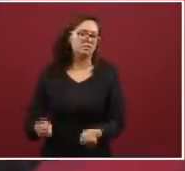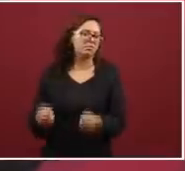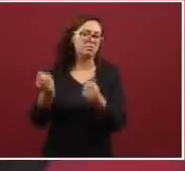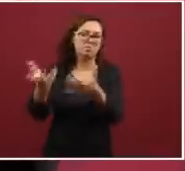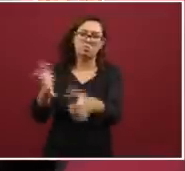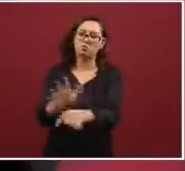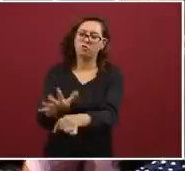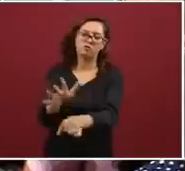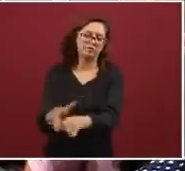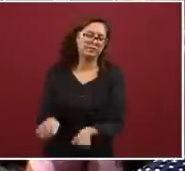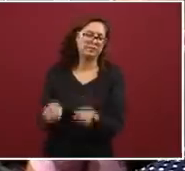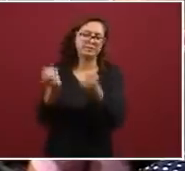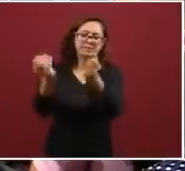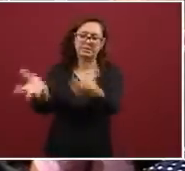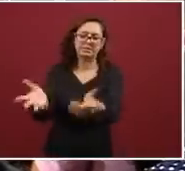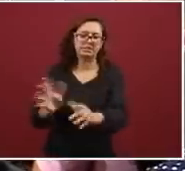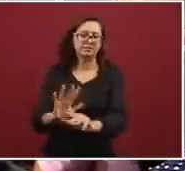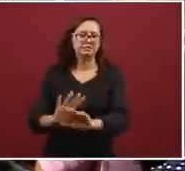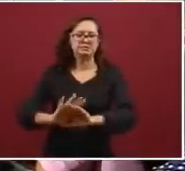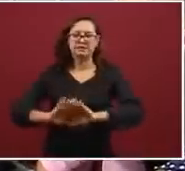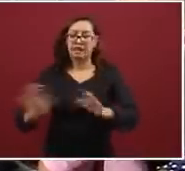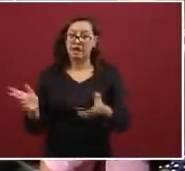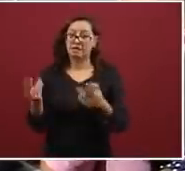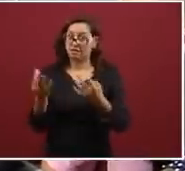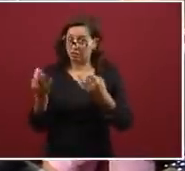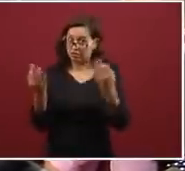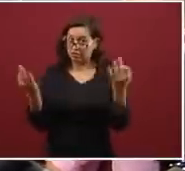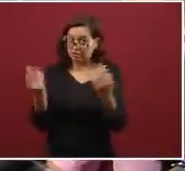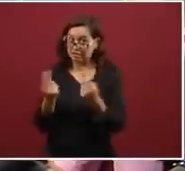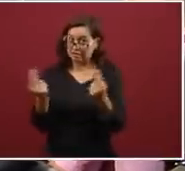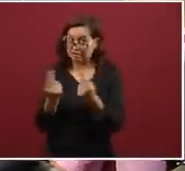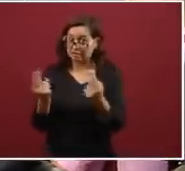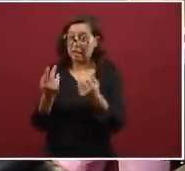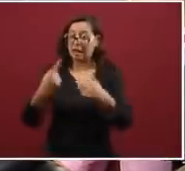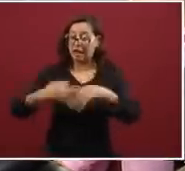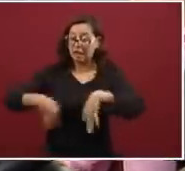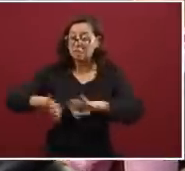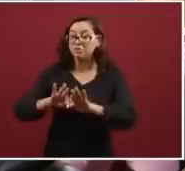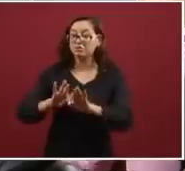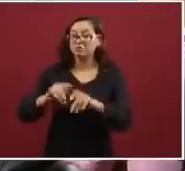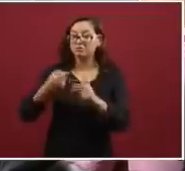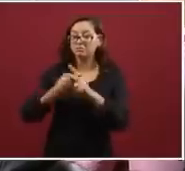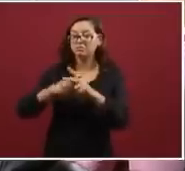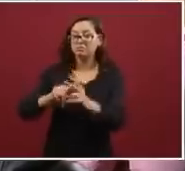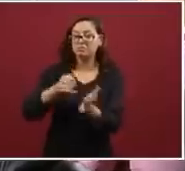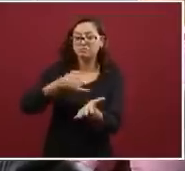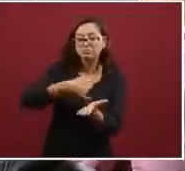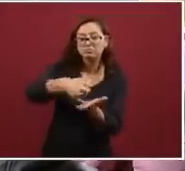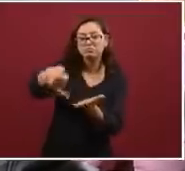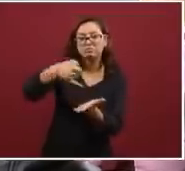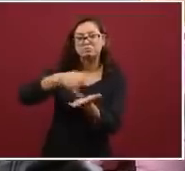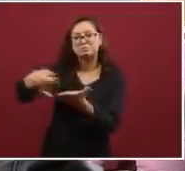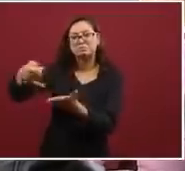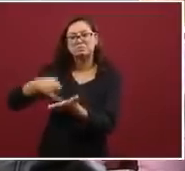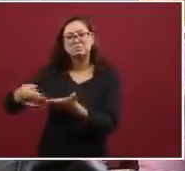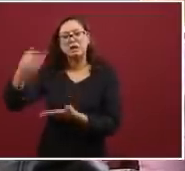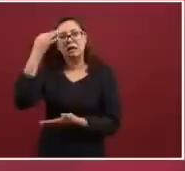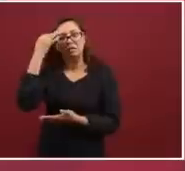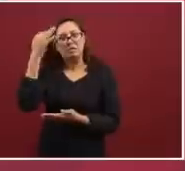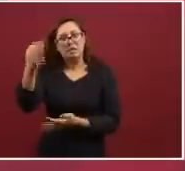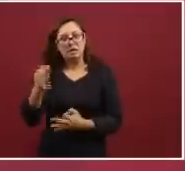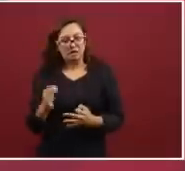viene la temporada de siembra y hay demora. Y entonces,